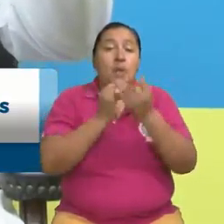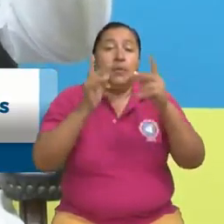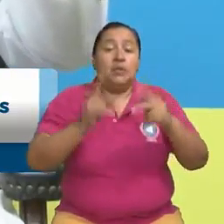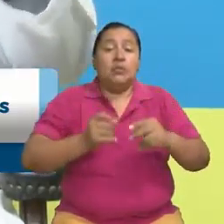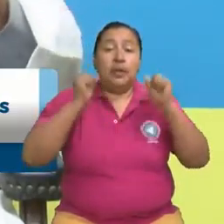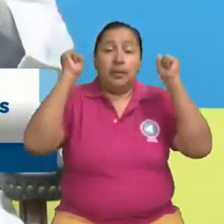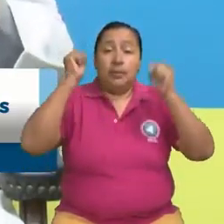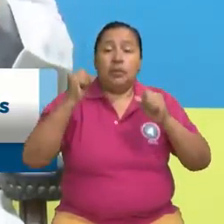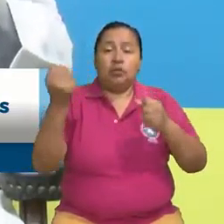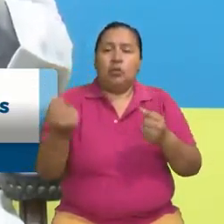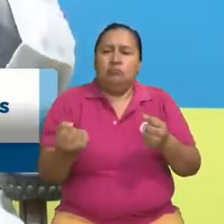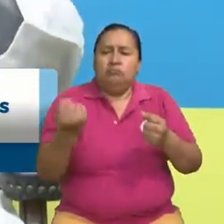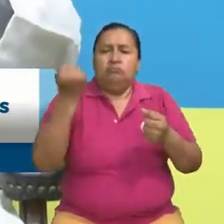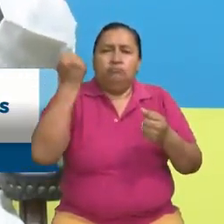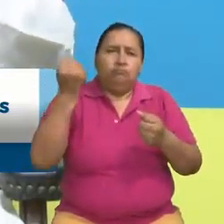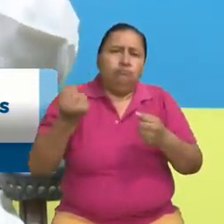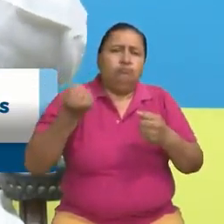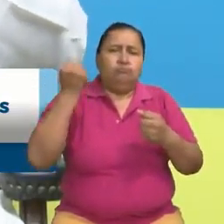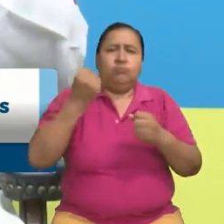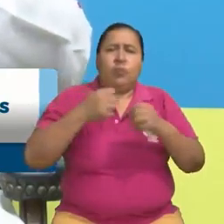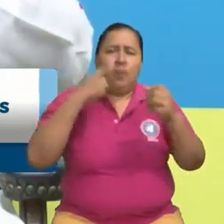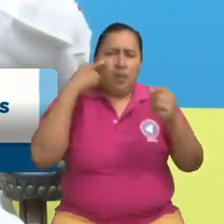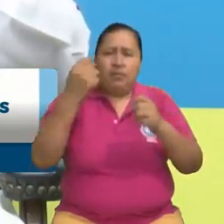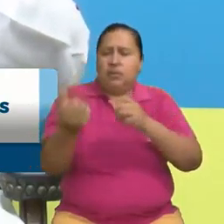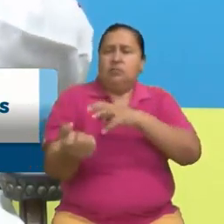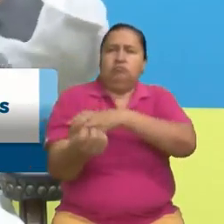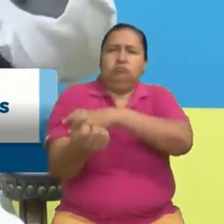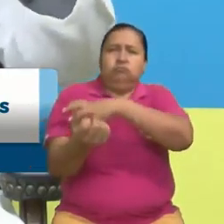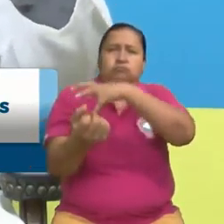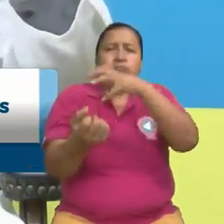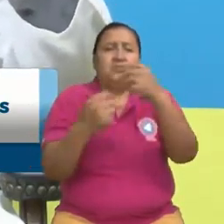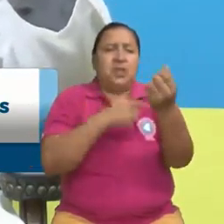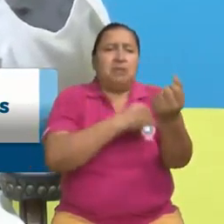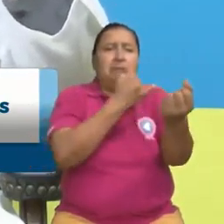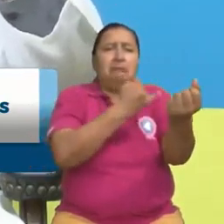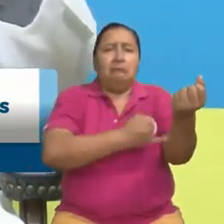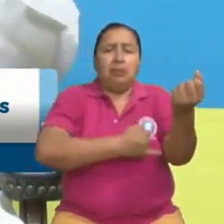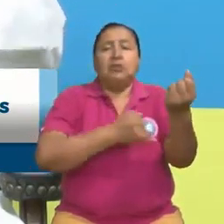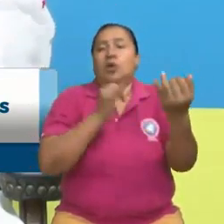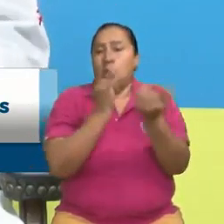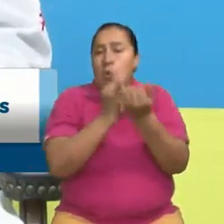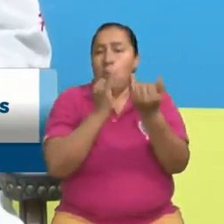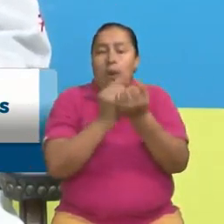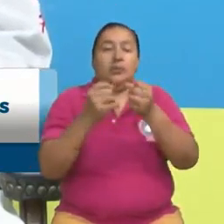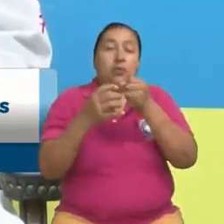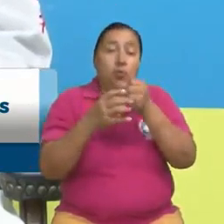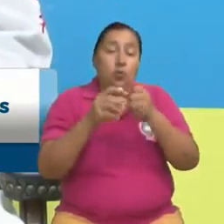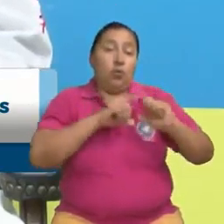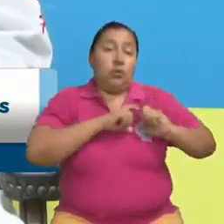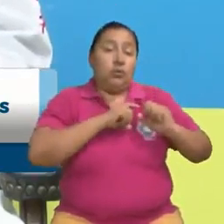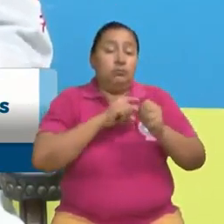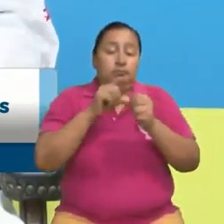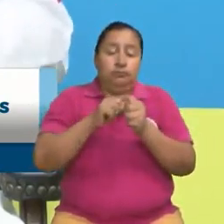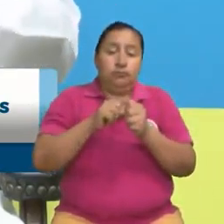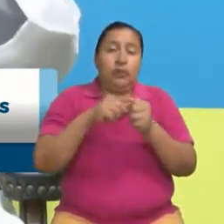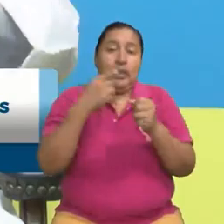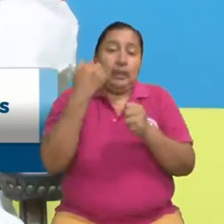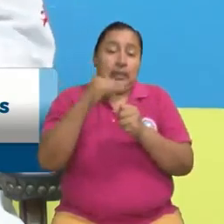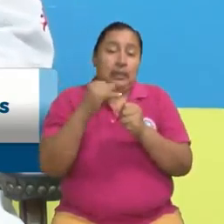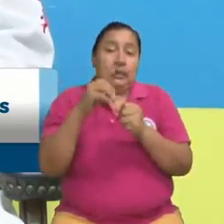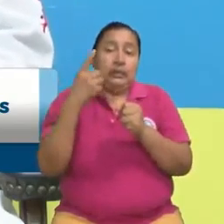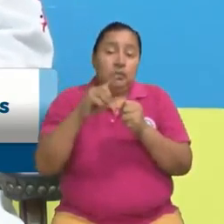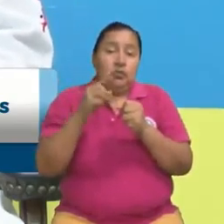claro, o con un brazo, sí, y con el otro no. Entonces vamos a ver un brazo más delgado y el otro más grueso. Entonces pasa lo mismo en el Fallot. Entonces, el lado derecho está